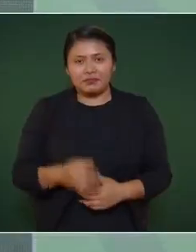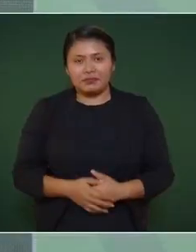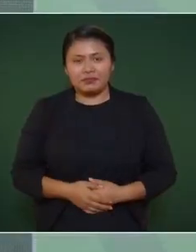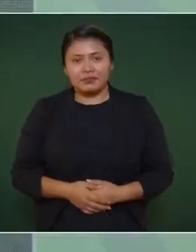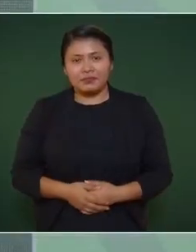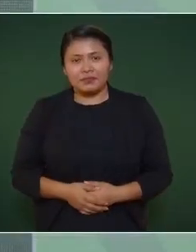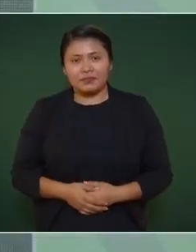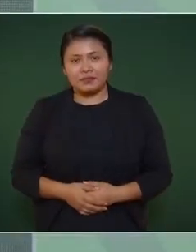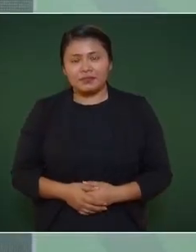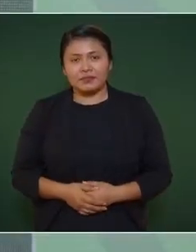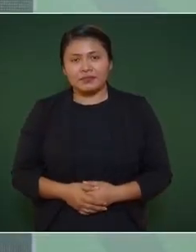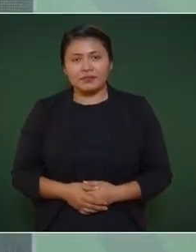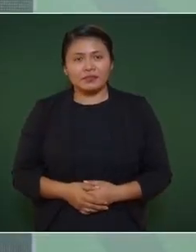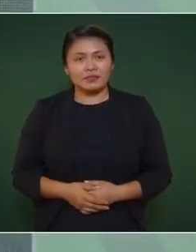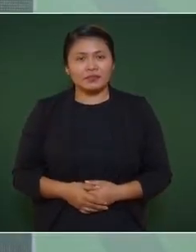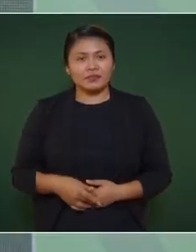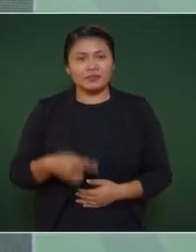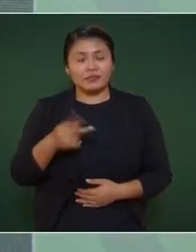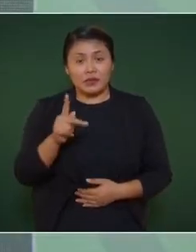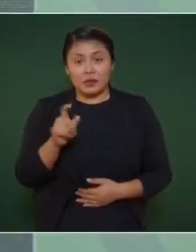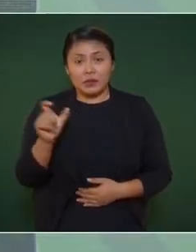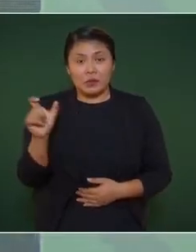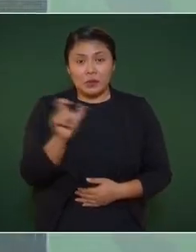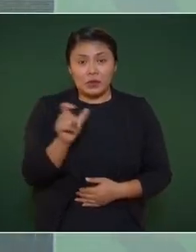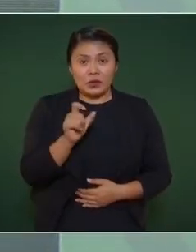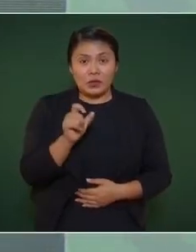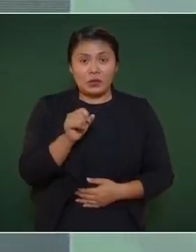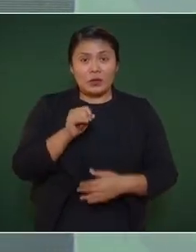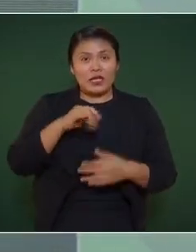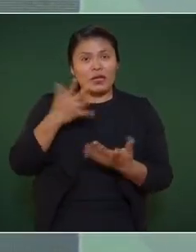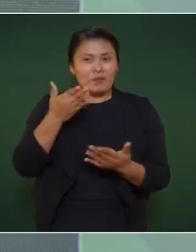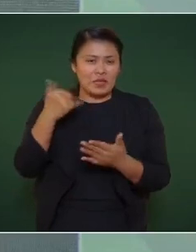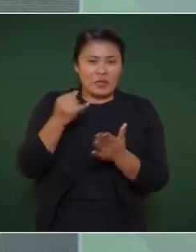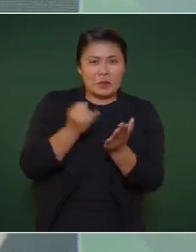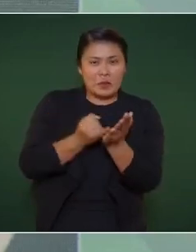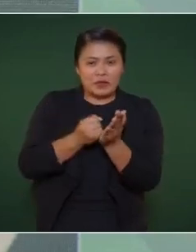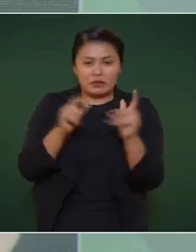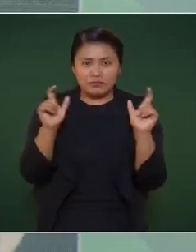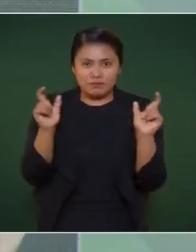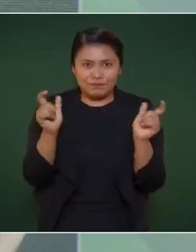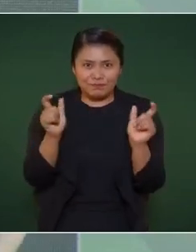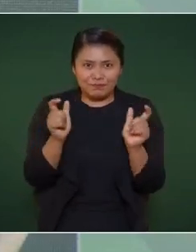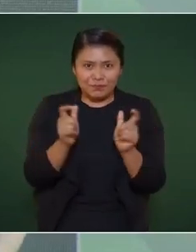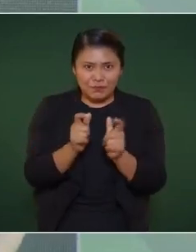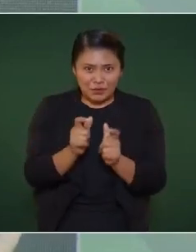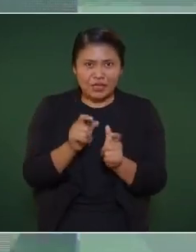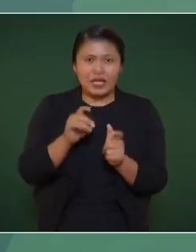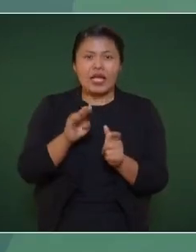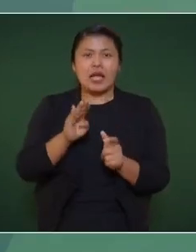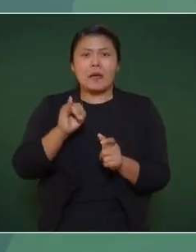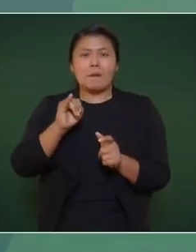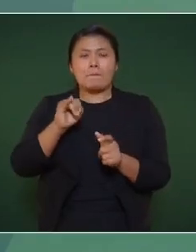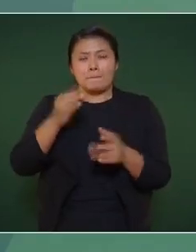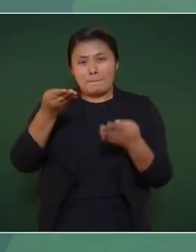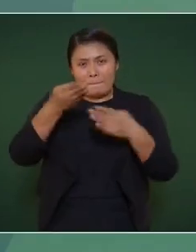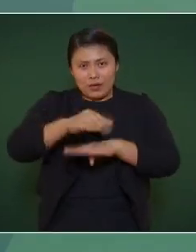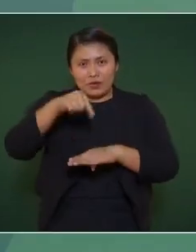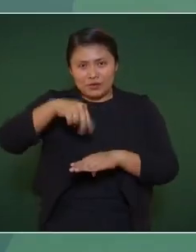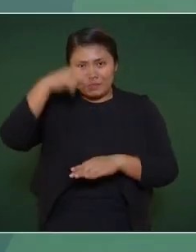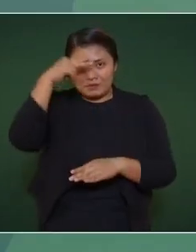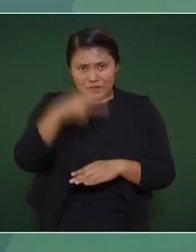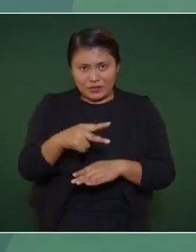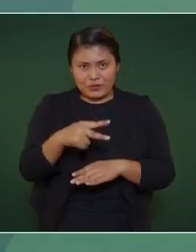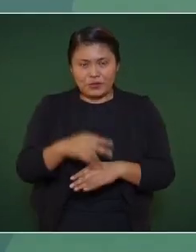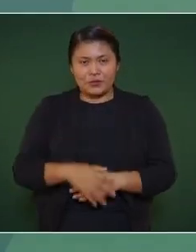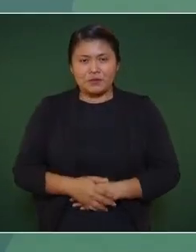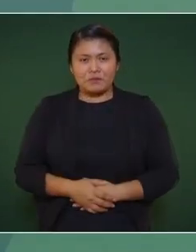aun cuando la reducción de la tasa de interés ayer que decidió el Banco de México, que es